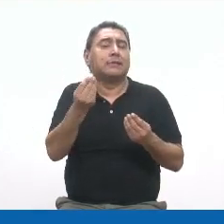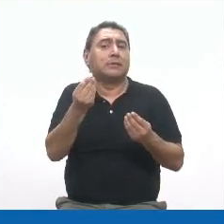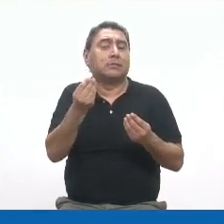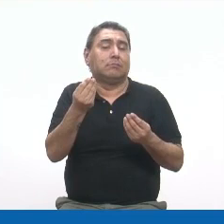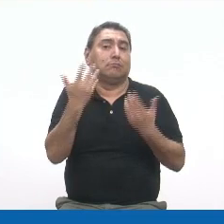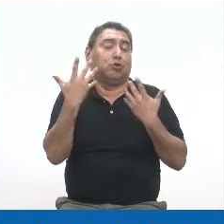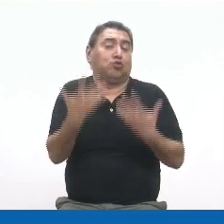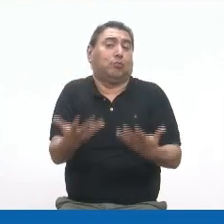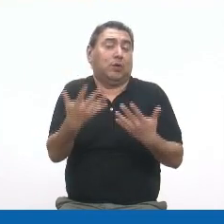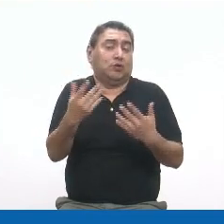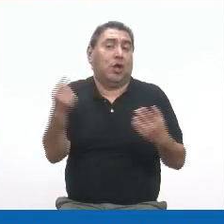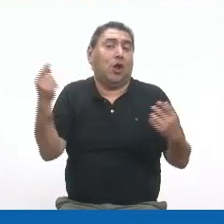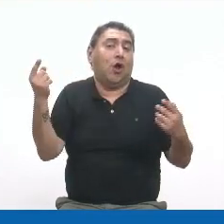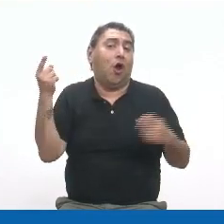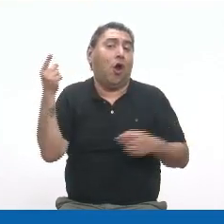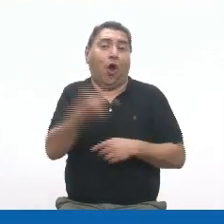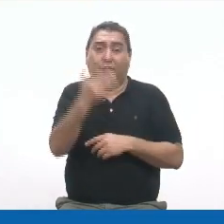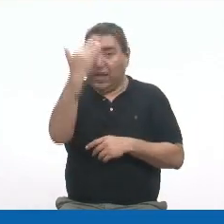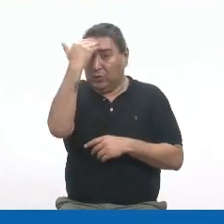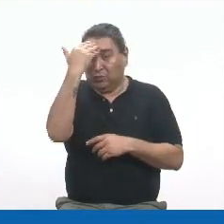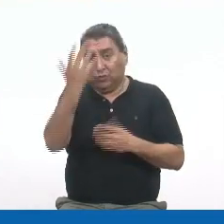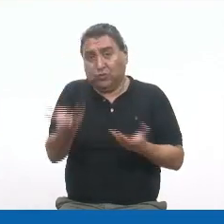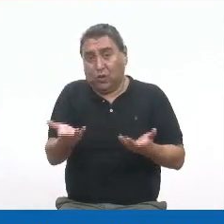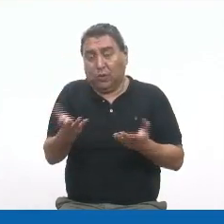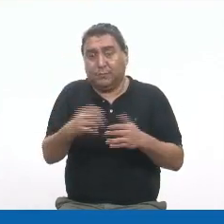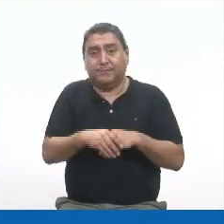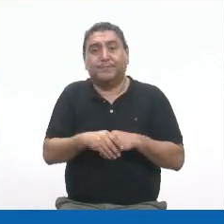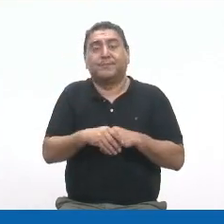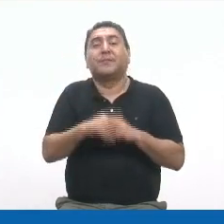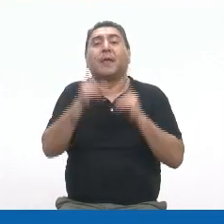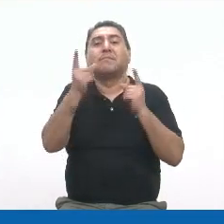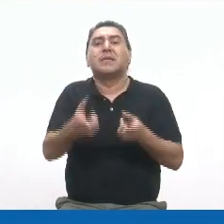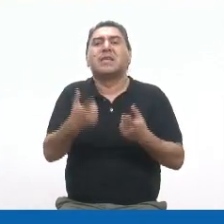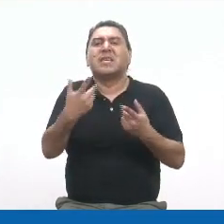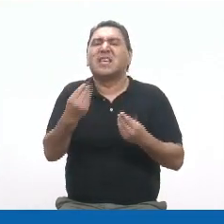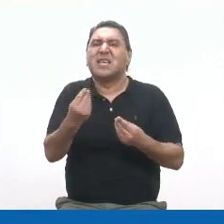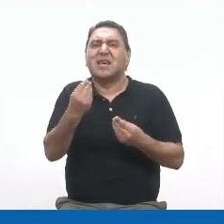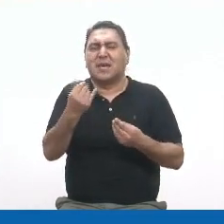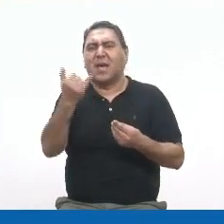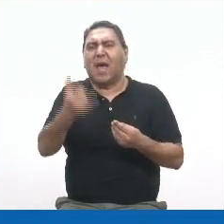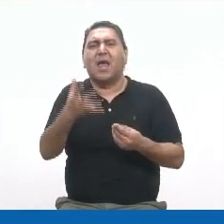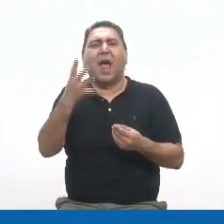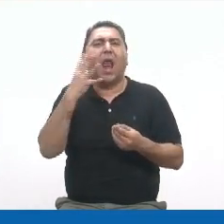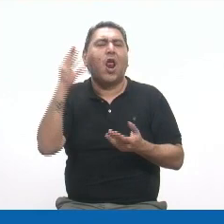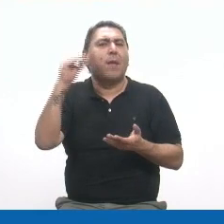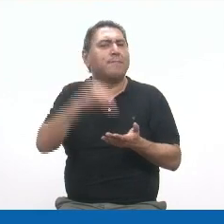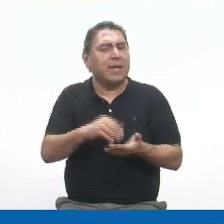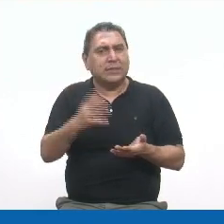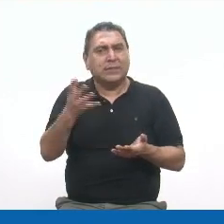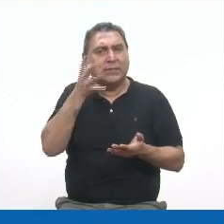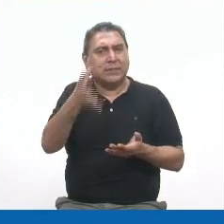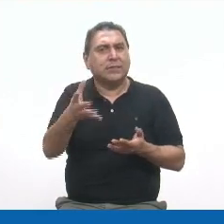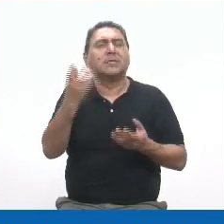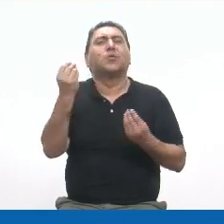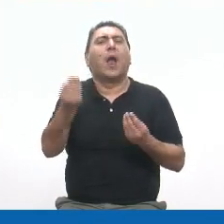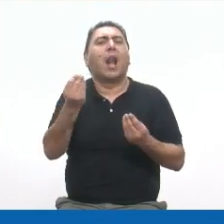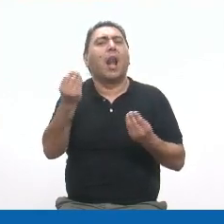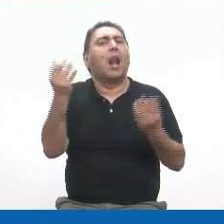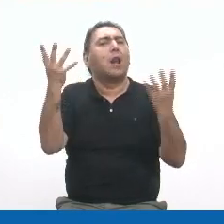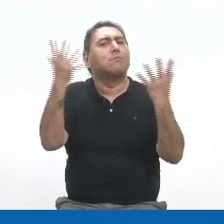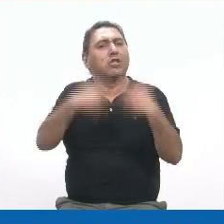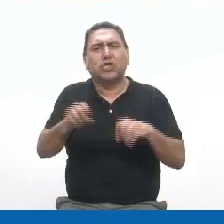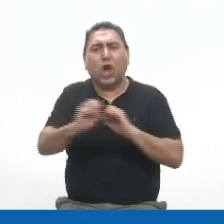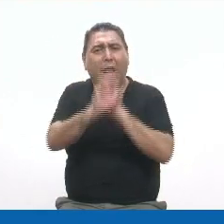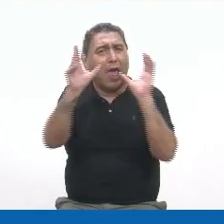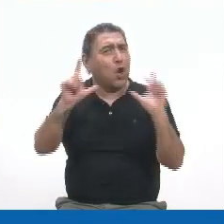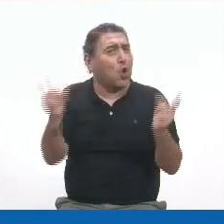supuesto, inconstitucional, pero además que tiene otro agravante. Los proyectos, no está claro cómo